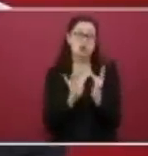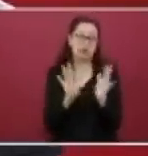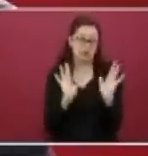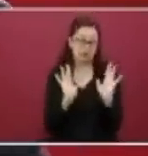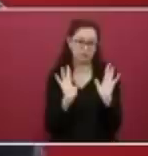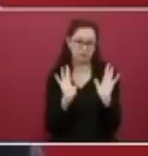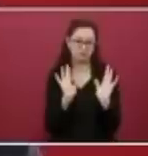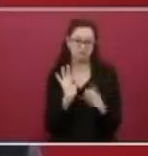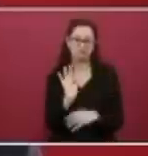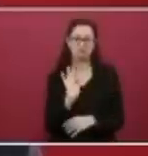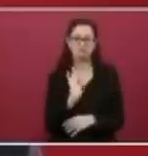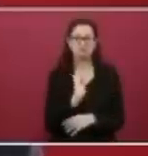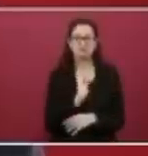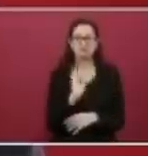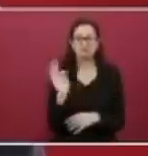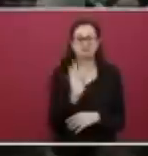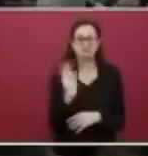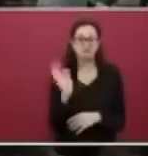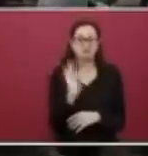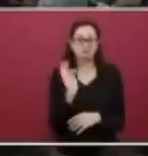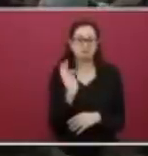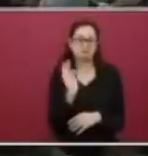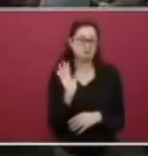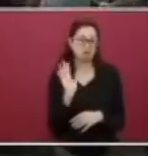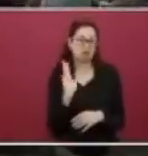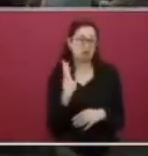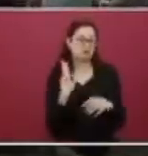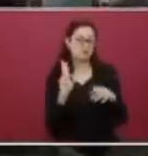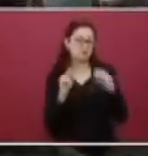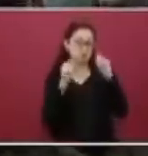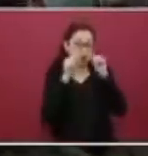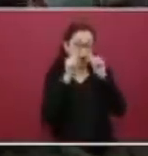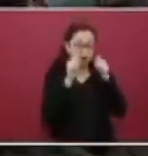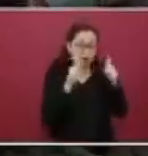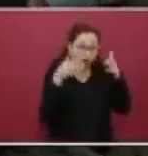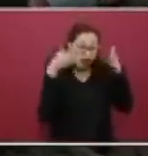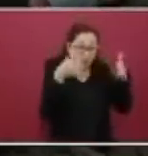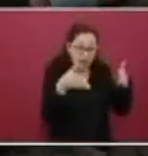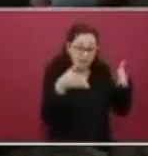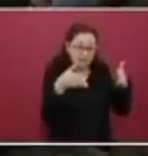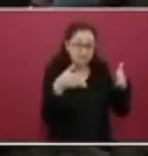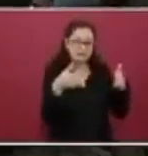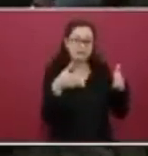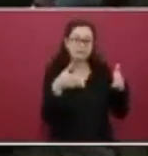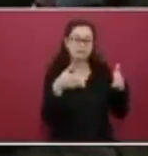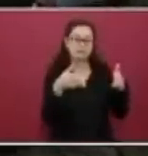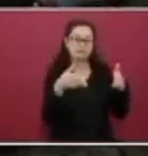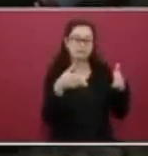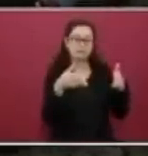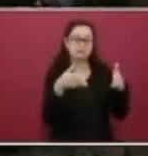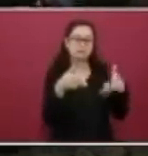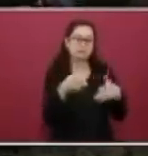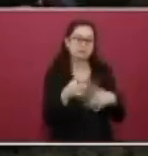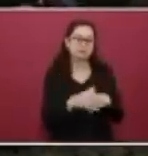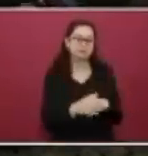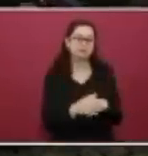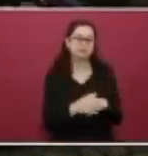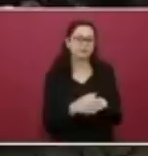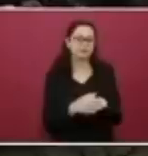no sólo estén viendo esta entrevista está